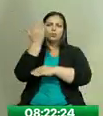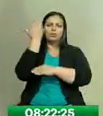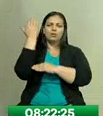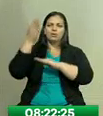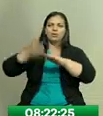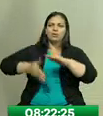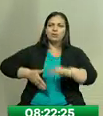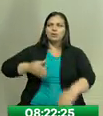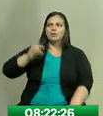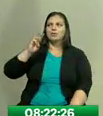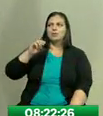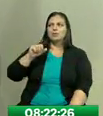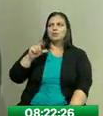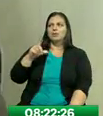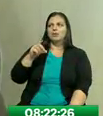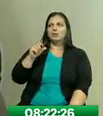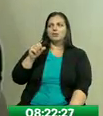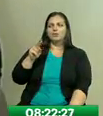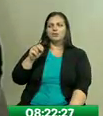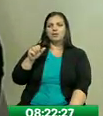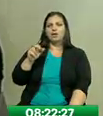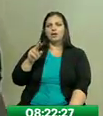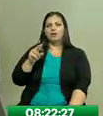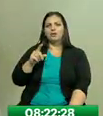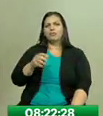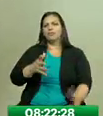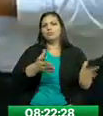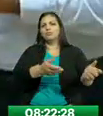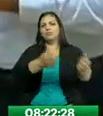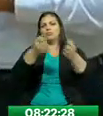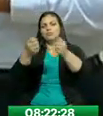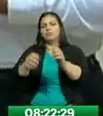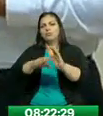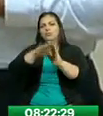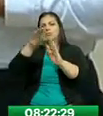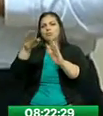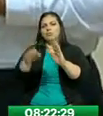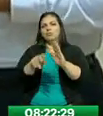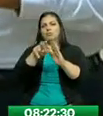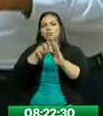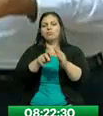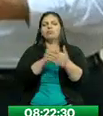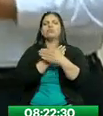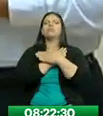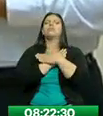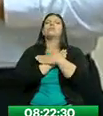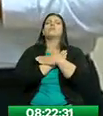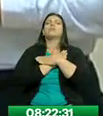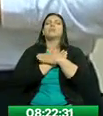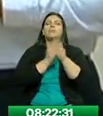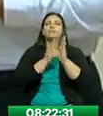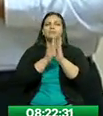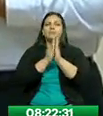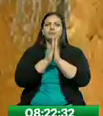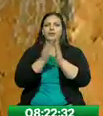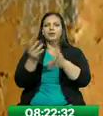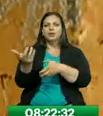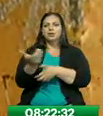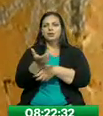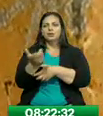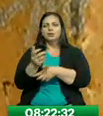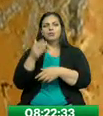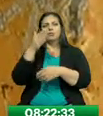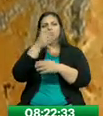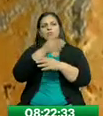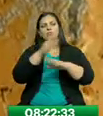sorpresa si tan fea el enérgico llena de vida el cuerpo de bomberos de guayaquil clausuró el establecimiento y